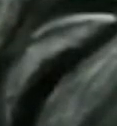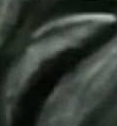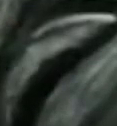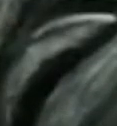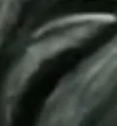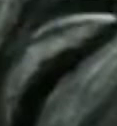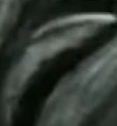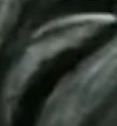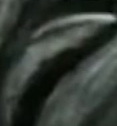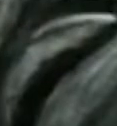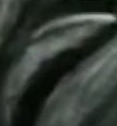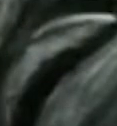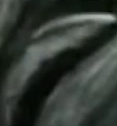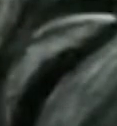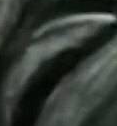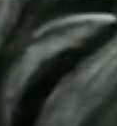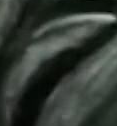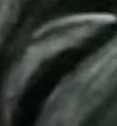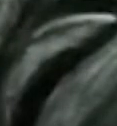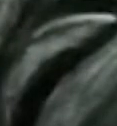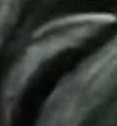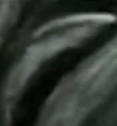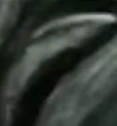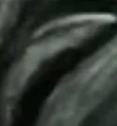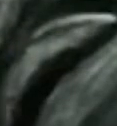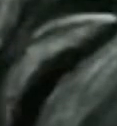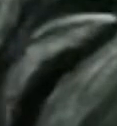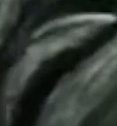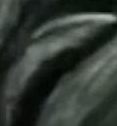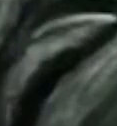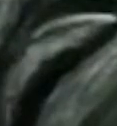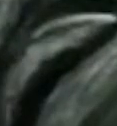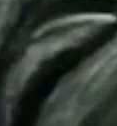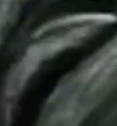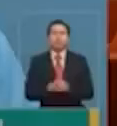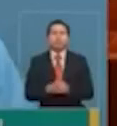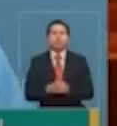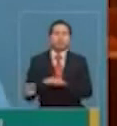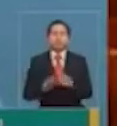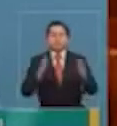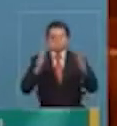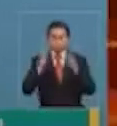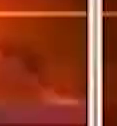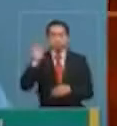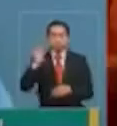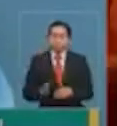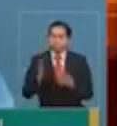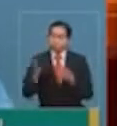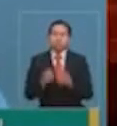cuenta a algunos sectores de oposición que han estado observando este tema, han manifestado que al